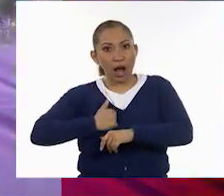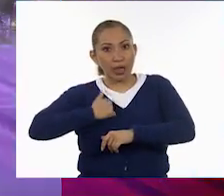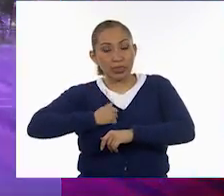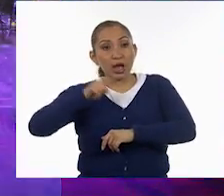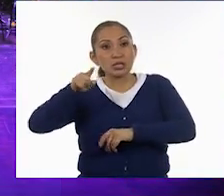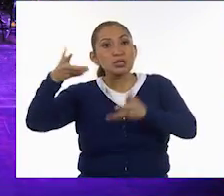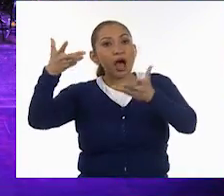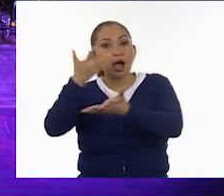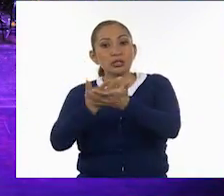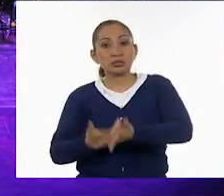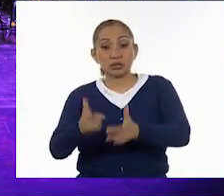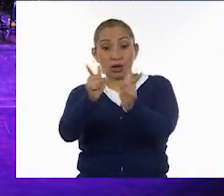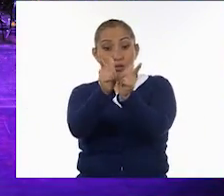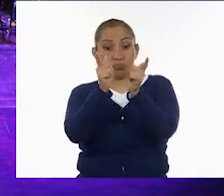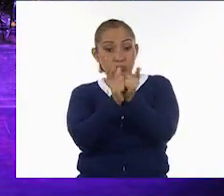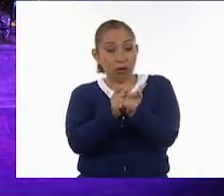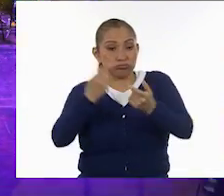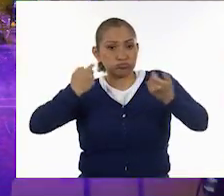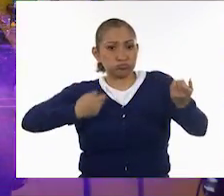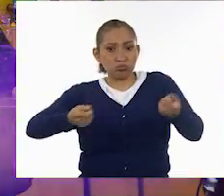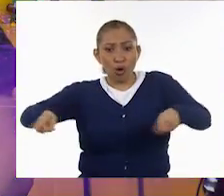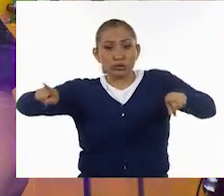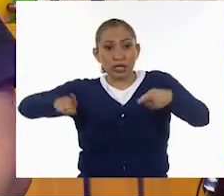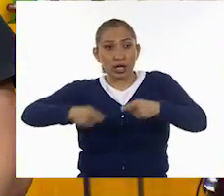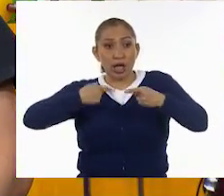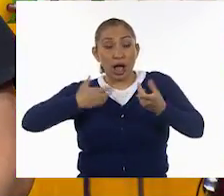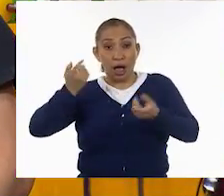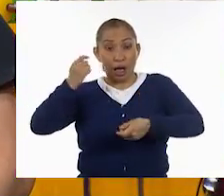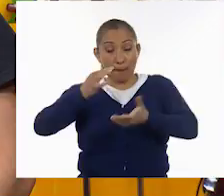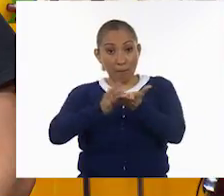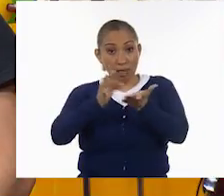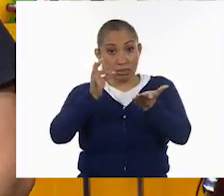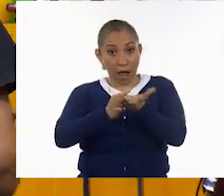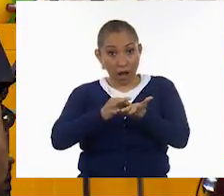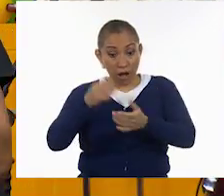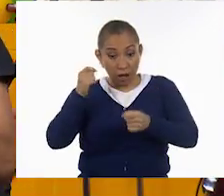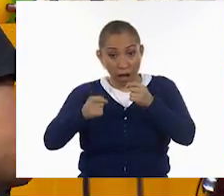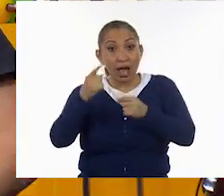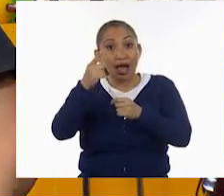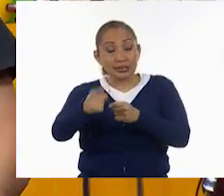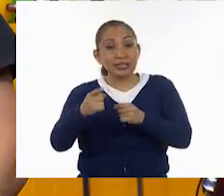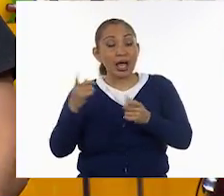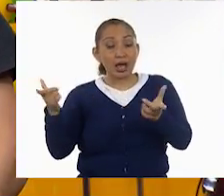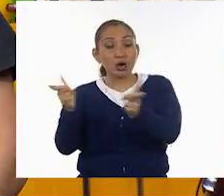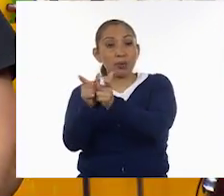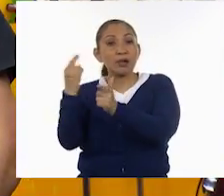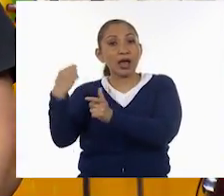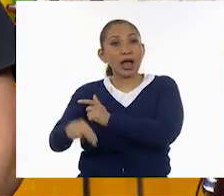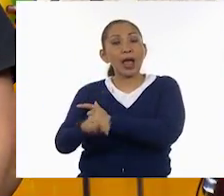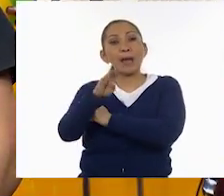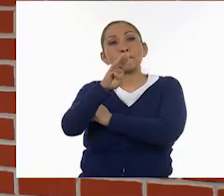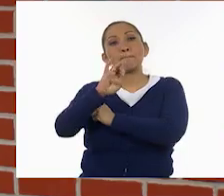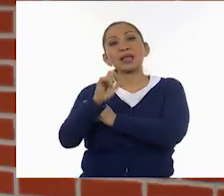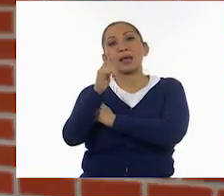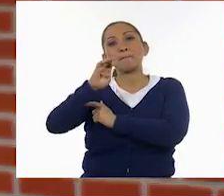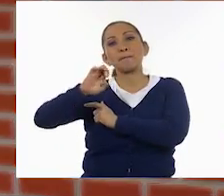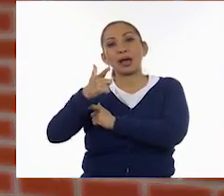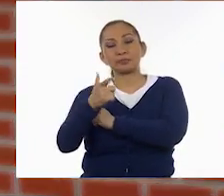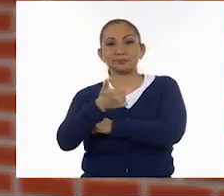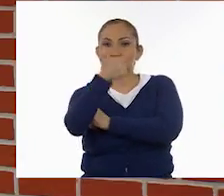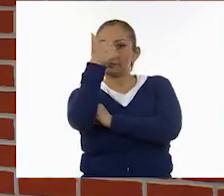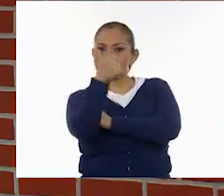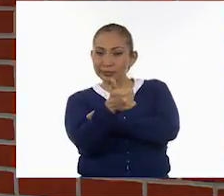y está hecha por una gran orquesta con instrumentos de metal? Este tipo de bandas se llama Big Band.